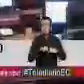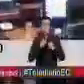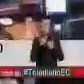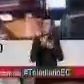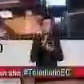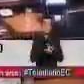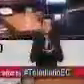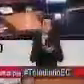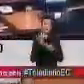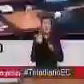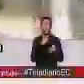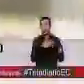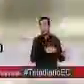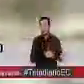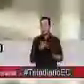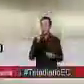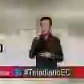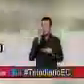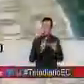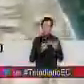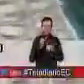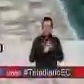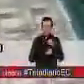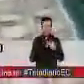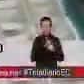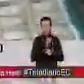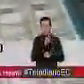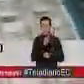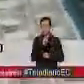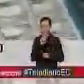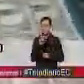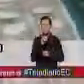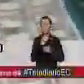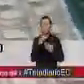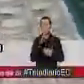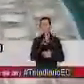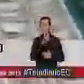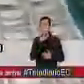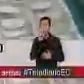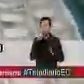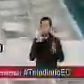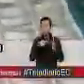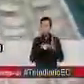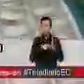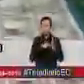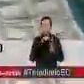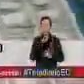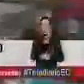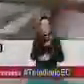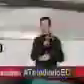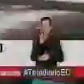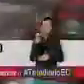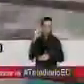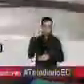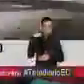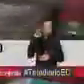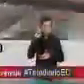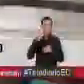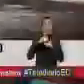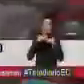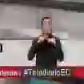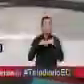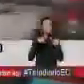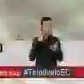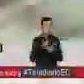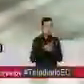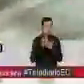Asamblea Nacional ya se encuentra la proforma presupuestaria del 2020, cuyo monto es de 31.469 millones de dólares, sin considerar el rubro para la compra